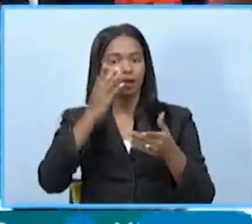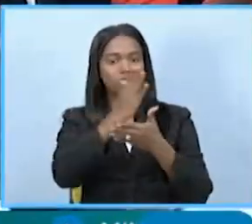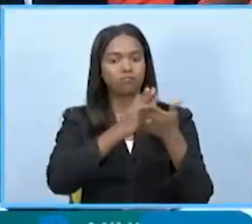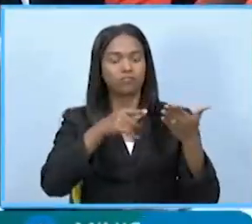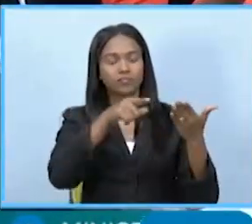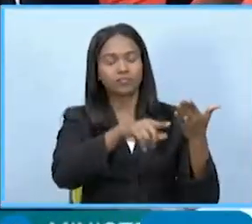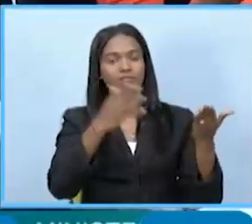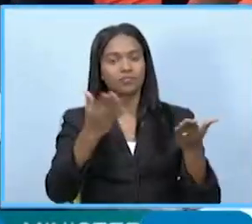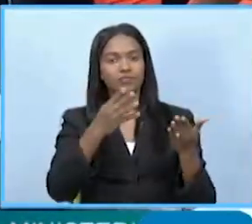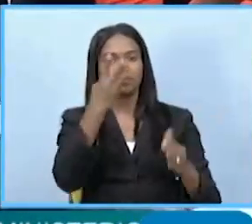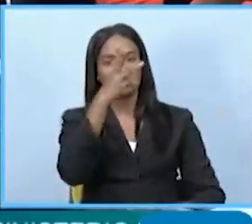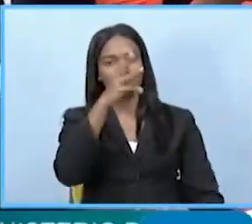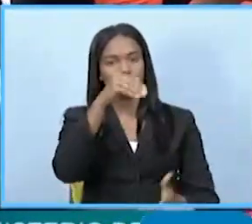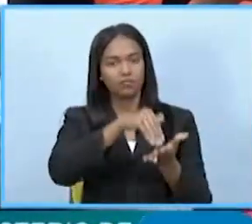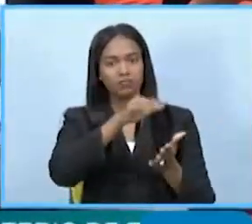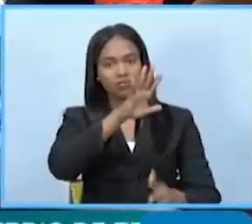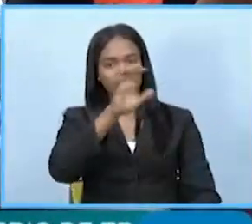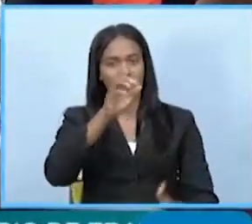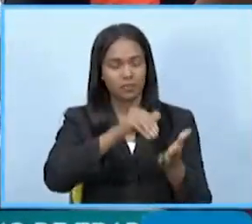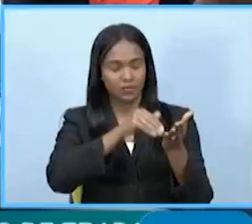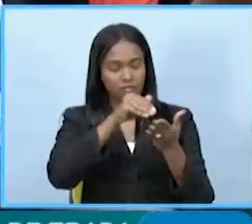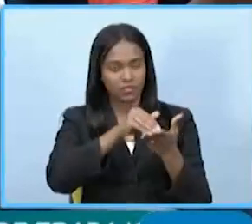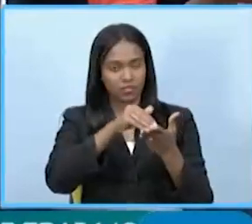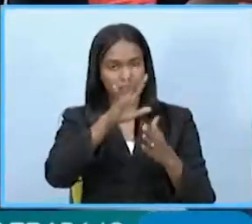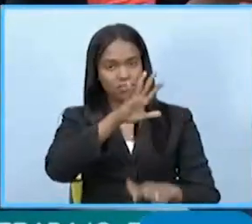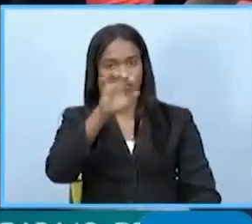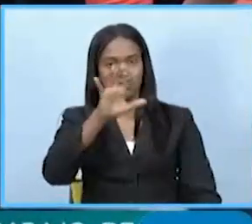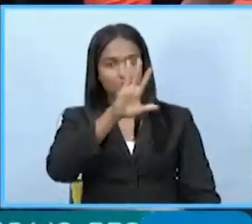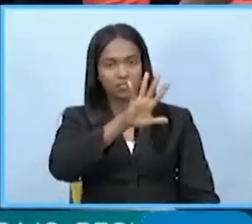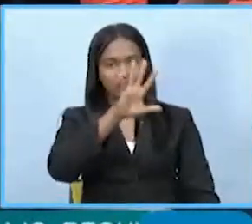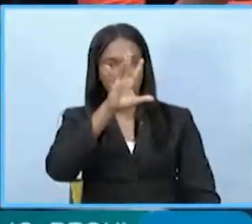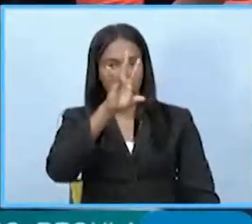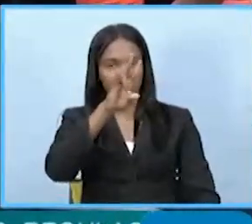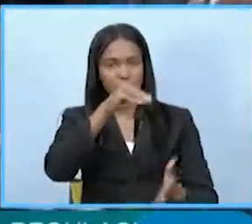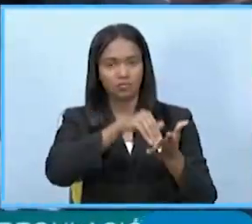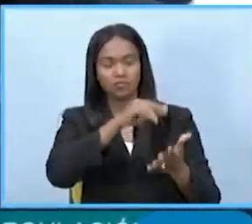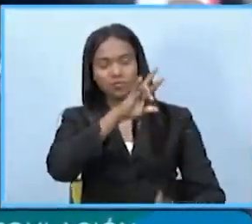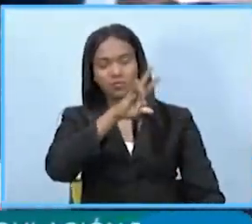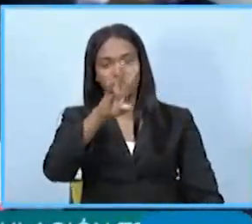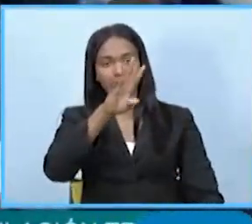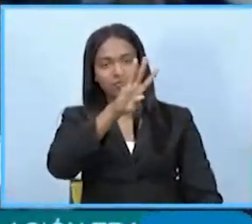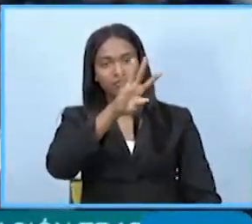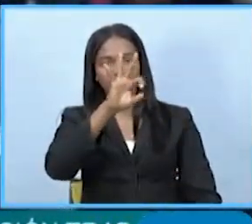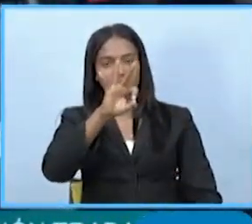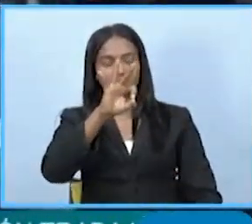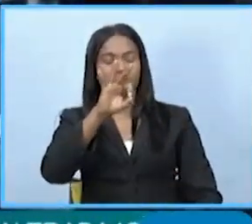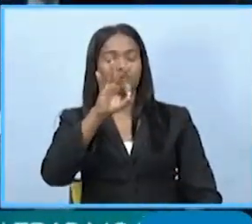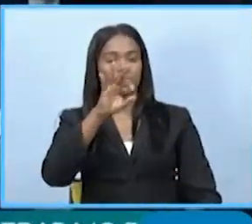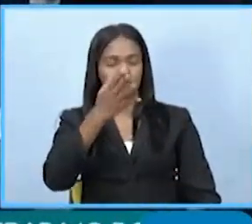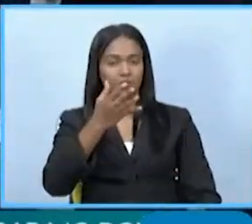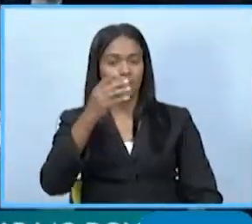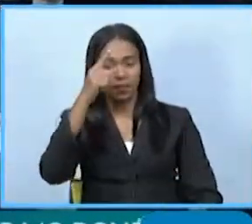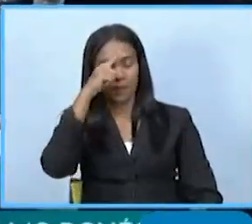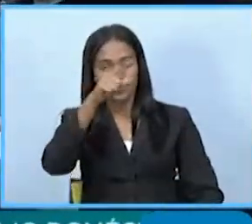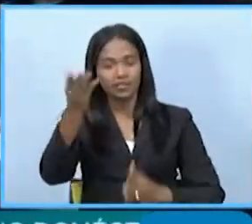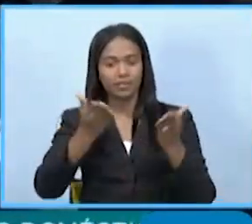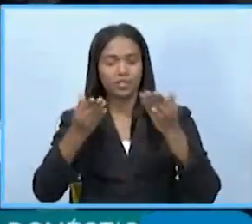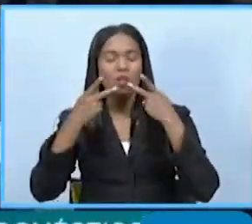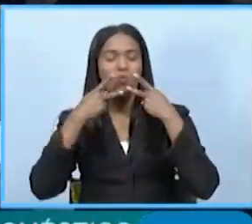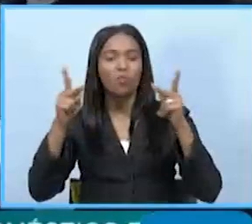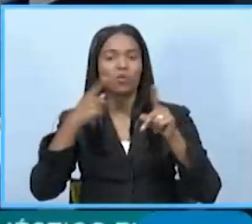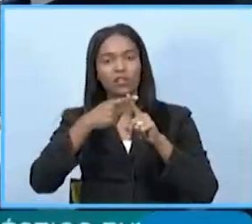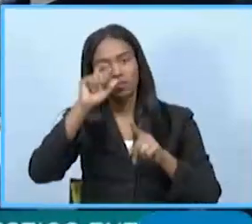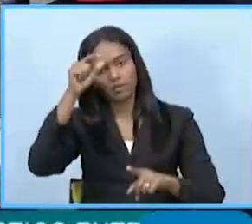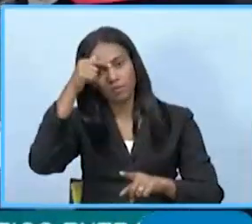en 16.500 millones, 557.749 pesos a los servidores públicos